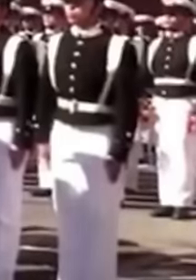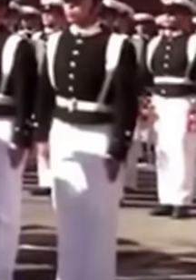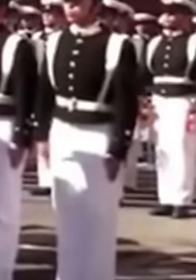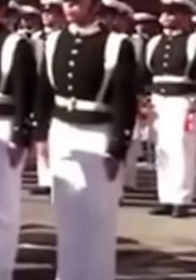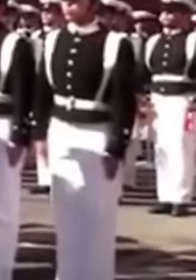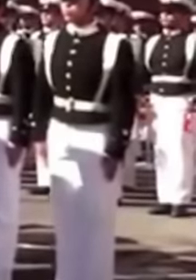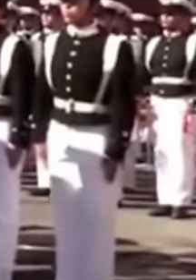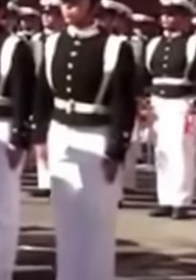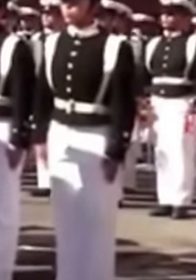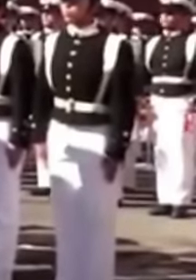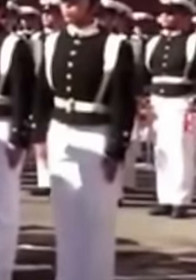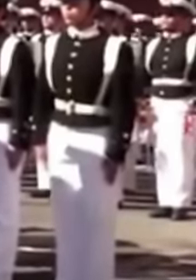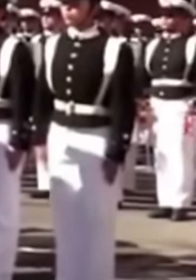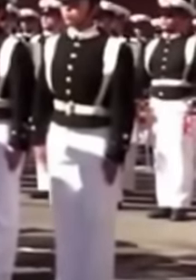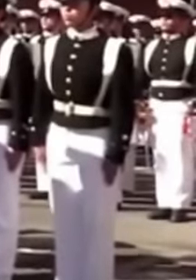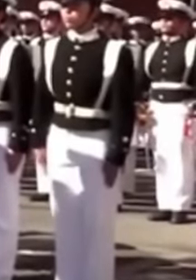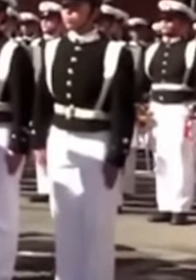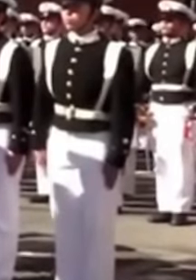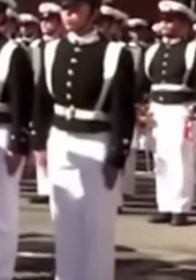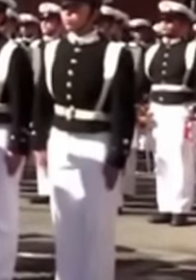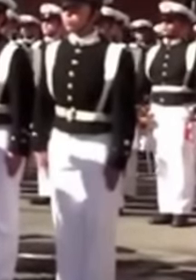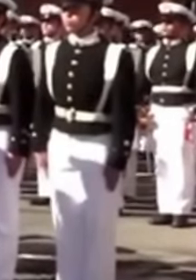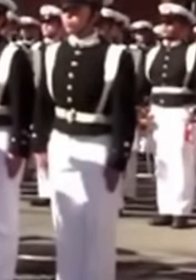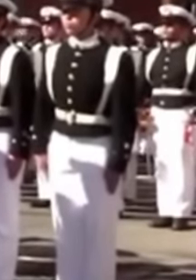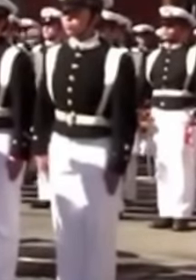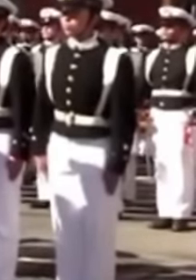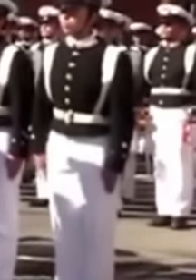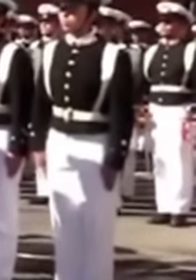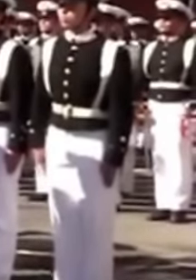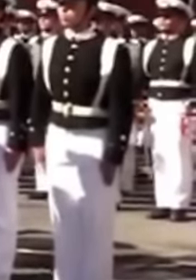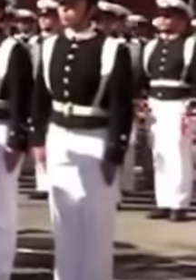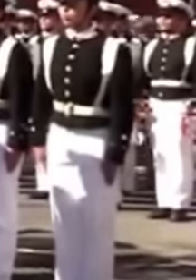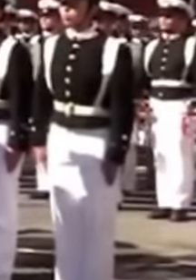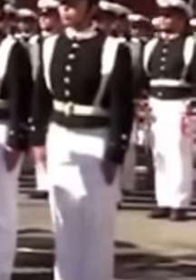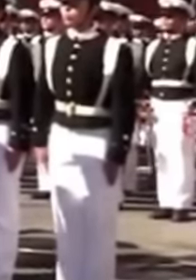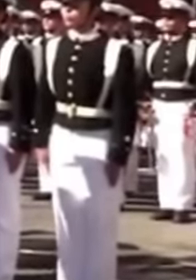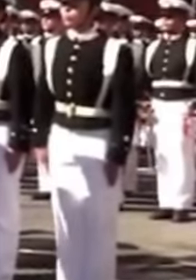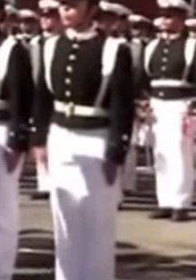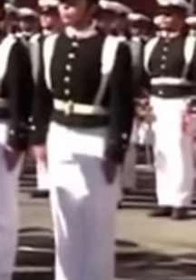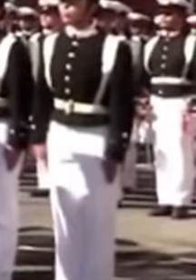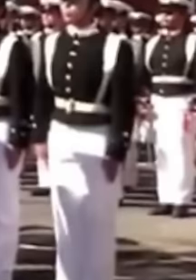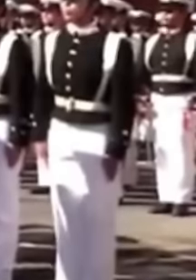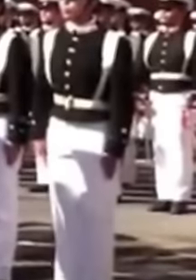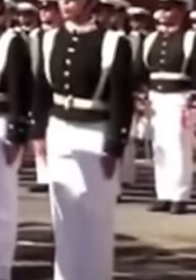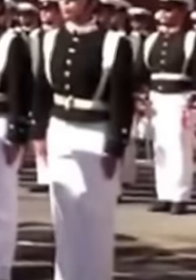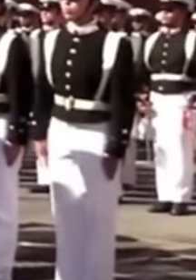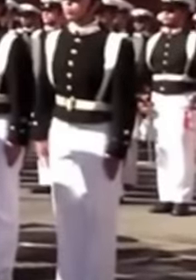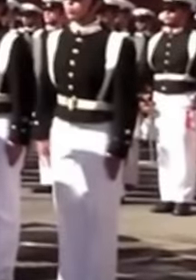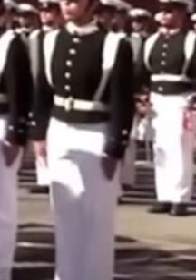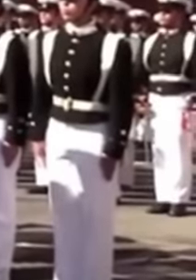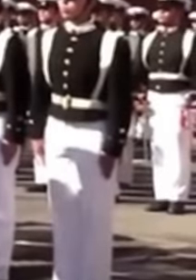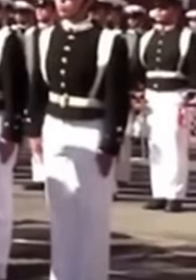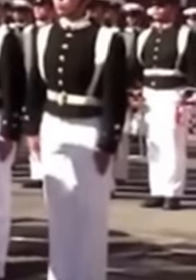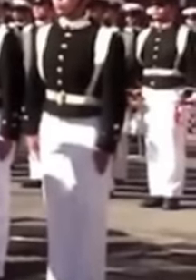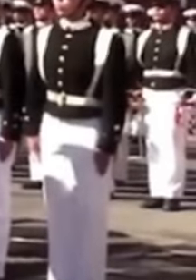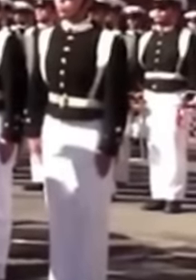desfile en homenaje a las glorias navales. Ahora sí, lo estaba mirando en vivo, pero se me cortó por la mala señal que hay. Llovió un montón por acá. Pero vamos